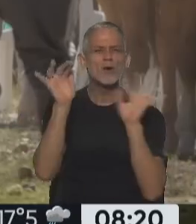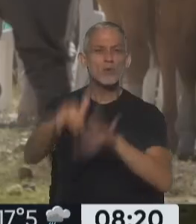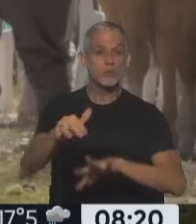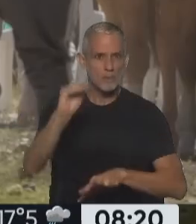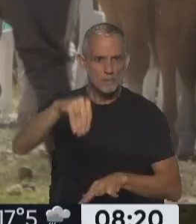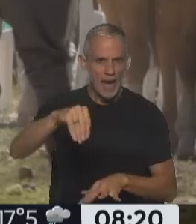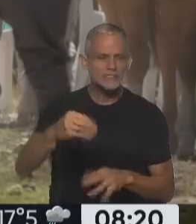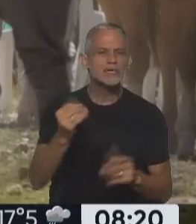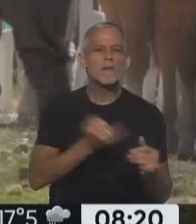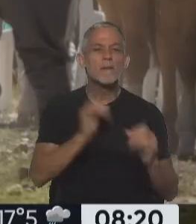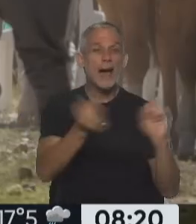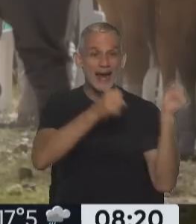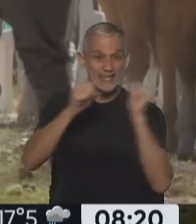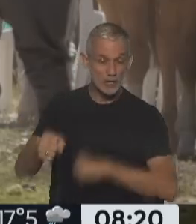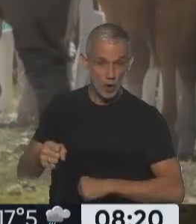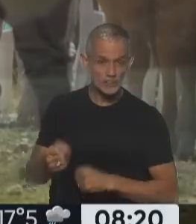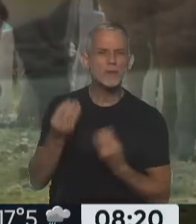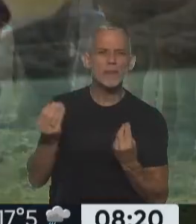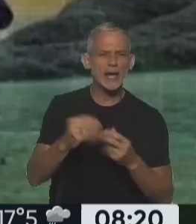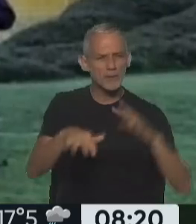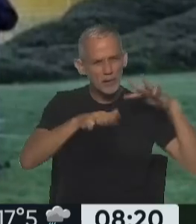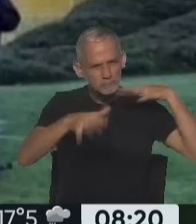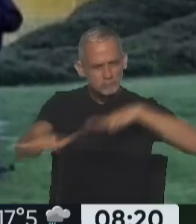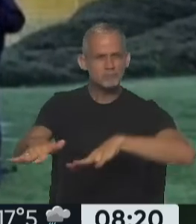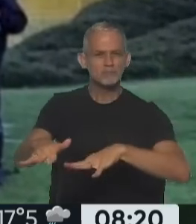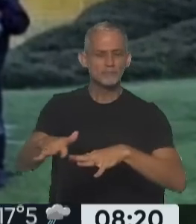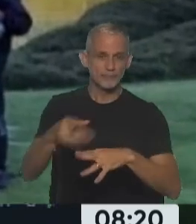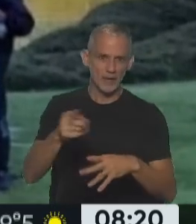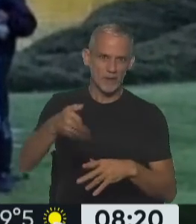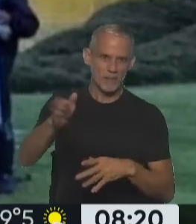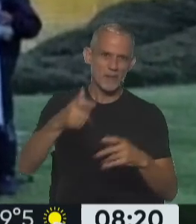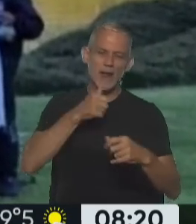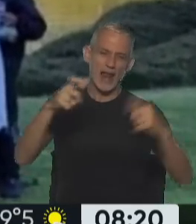concentrará en Bariloche para movilizarse